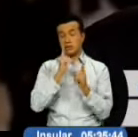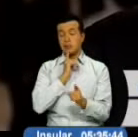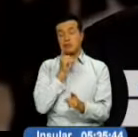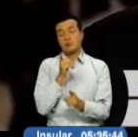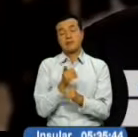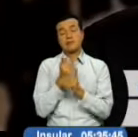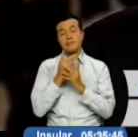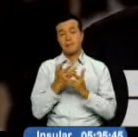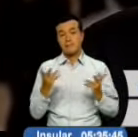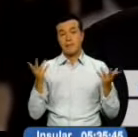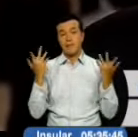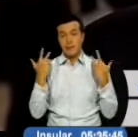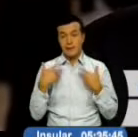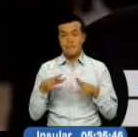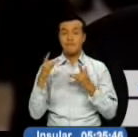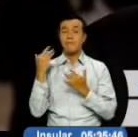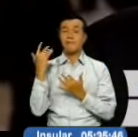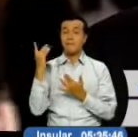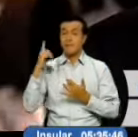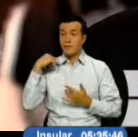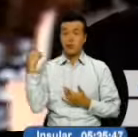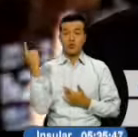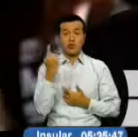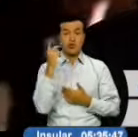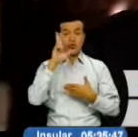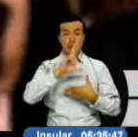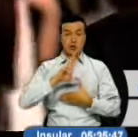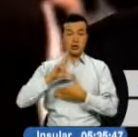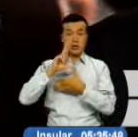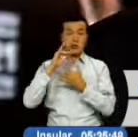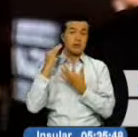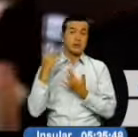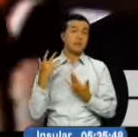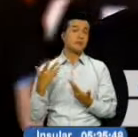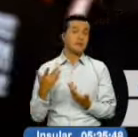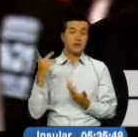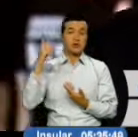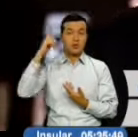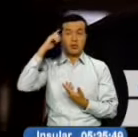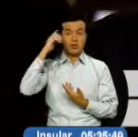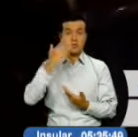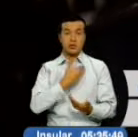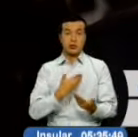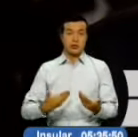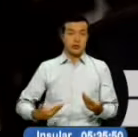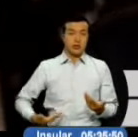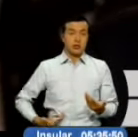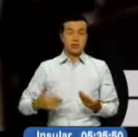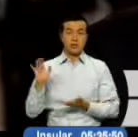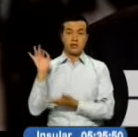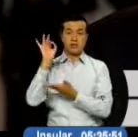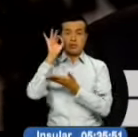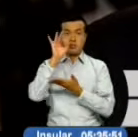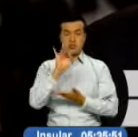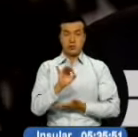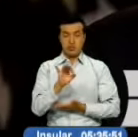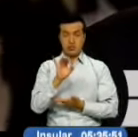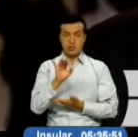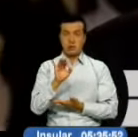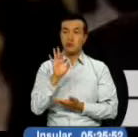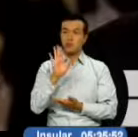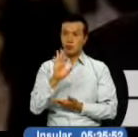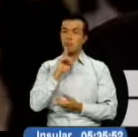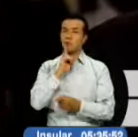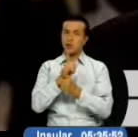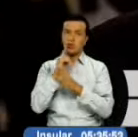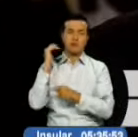definitivamente lo que esperamos como latinoamericanos es que el gobierno del presidente electo pueda dar los